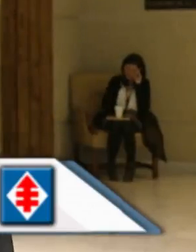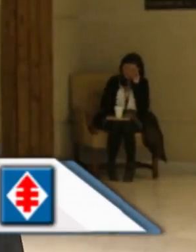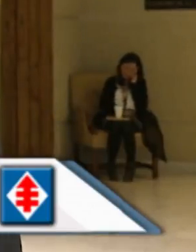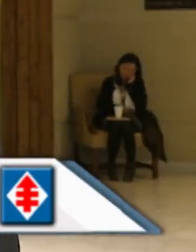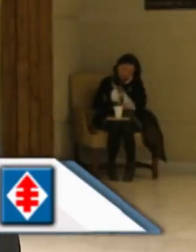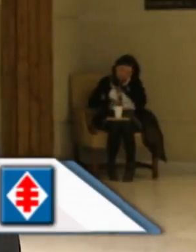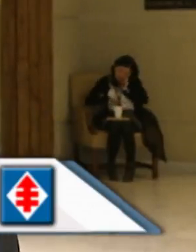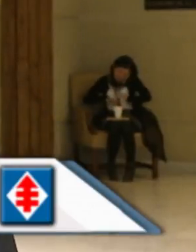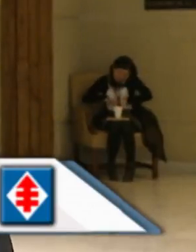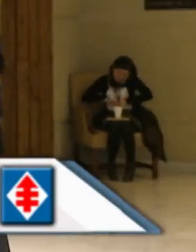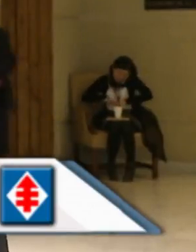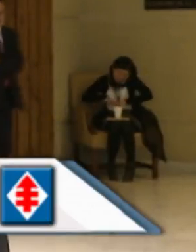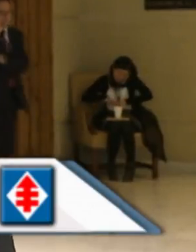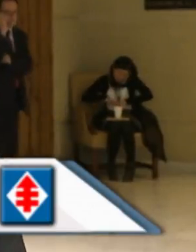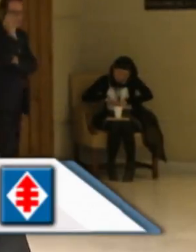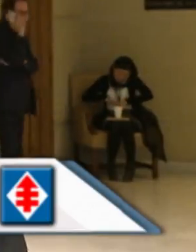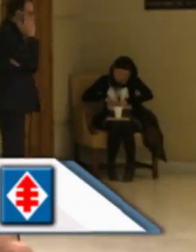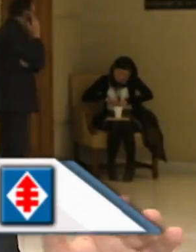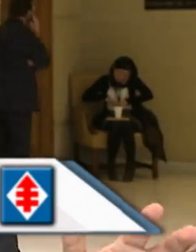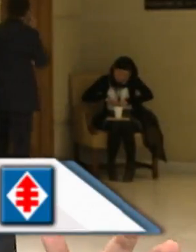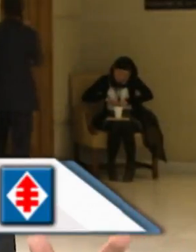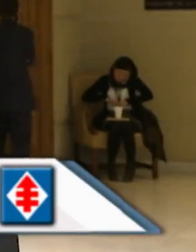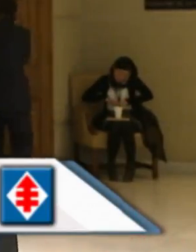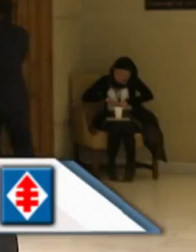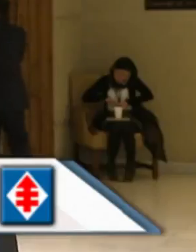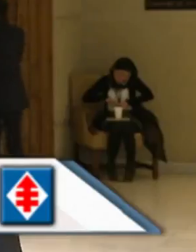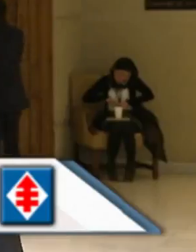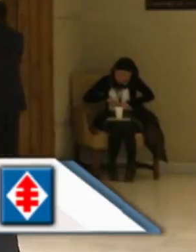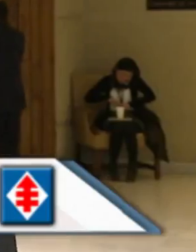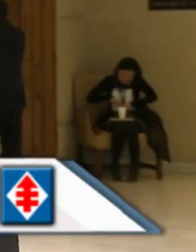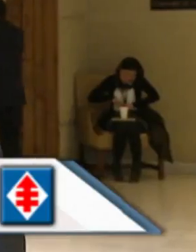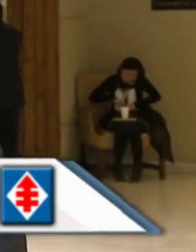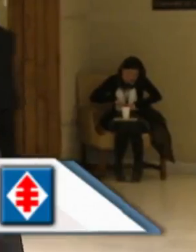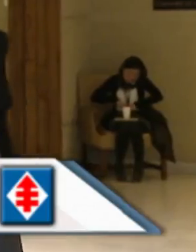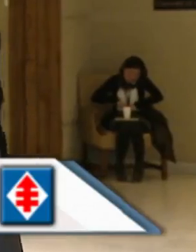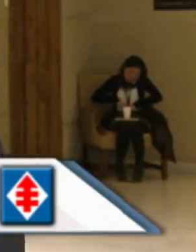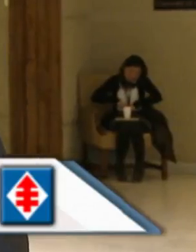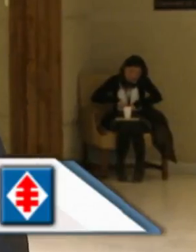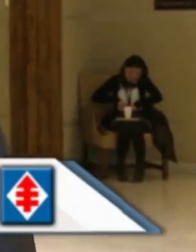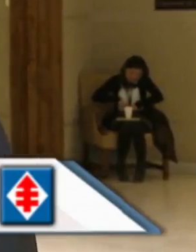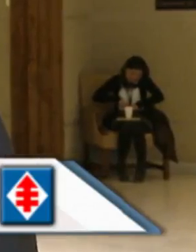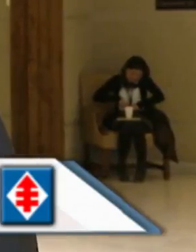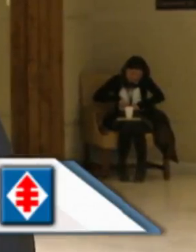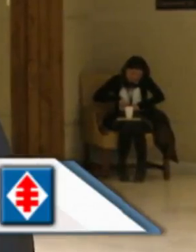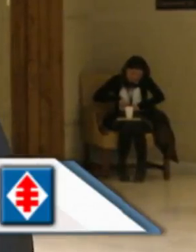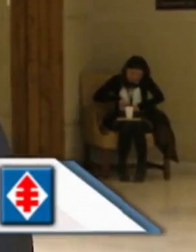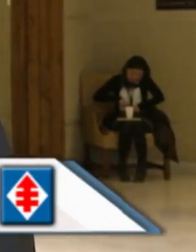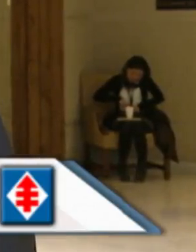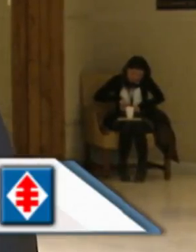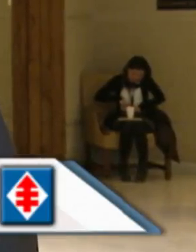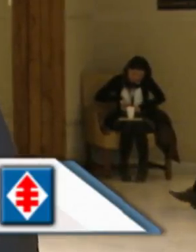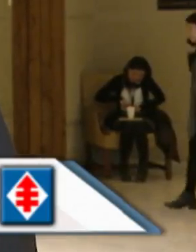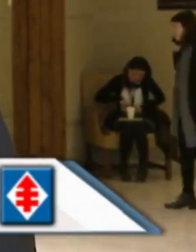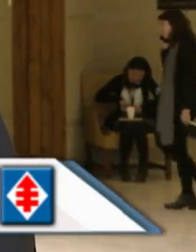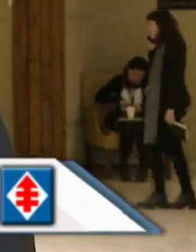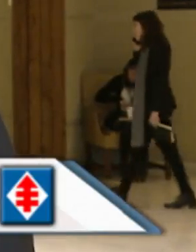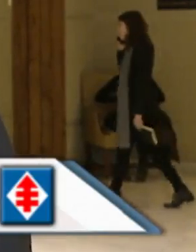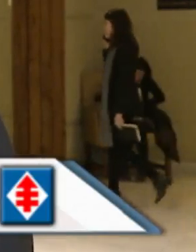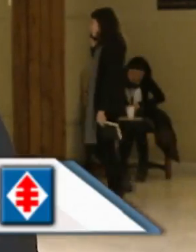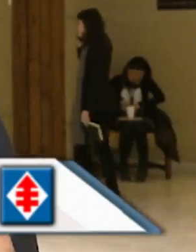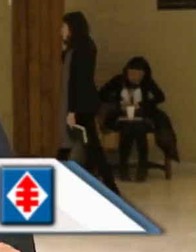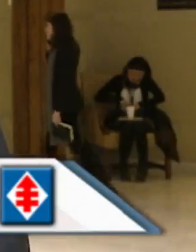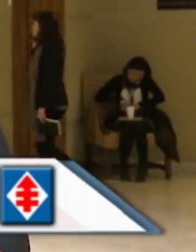media hora dos horas con una boleta eso se eliminó totalmente del acuerdo del Senado y la Comisión Mixta pero también hay algo que es tremendamente